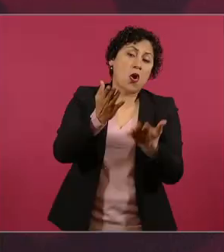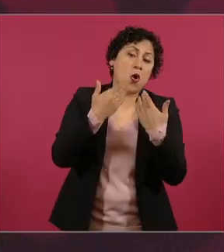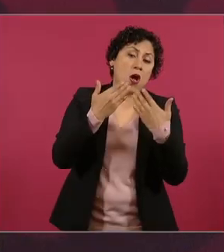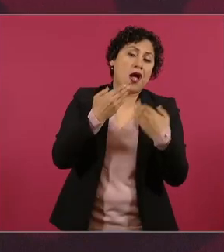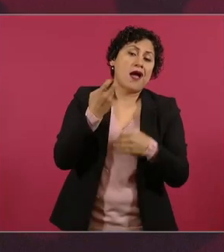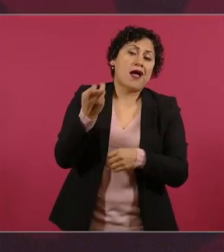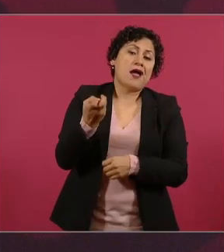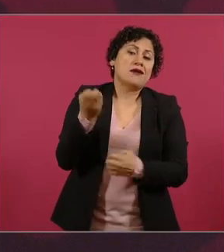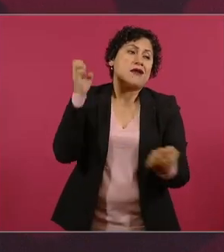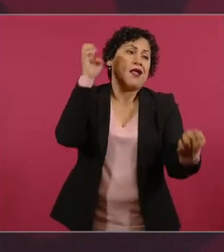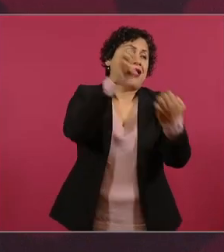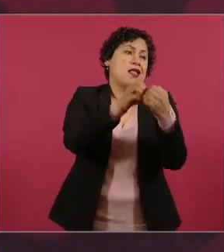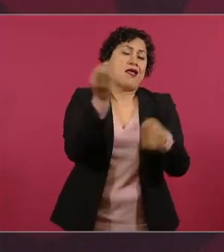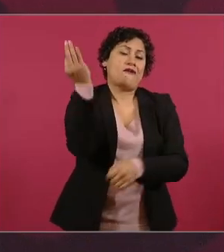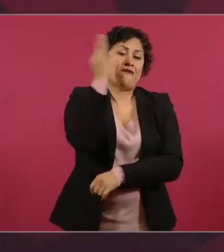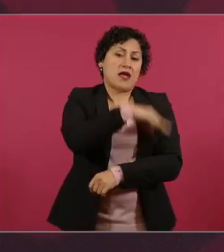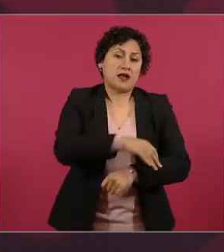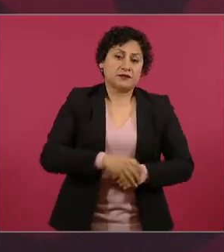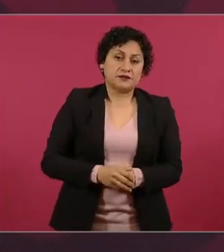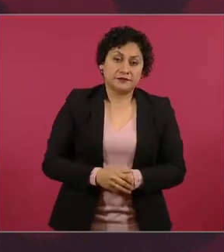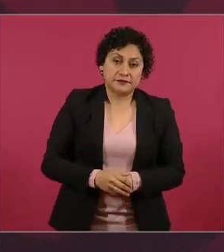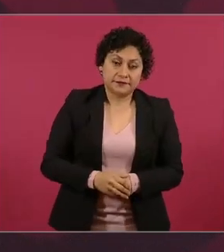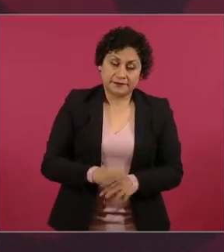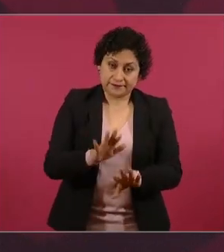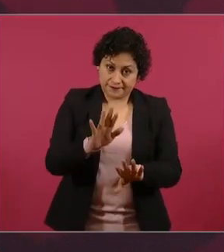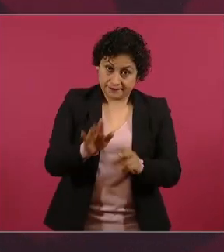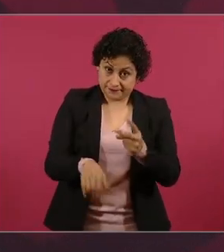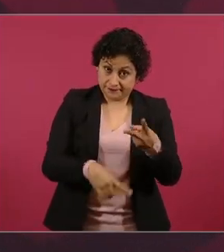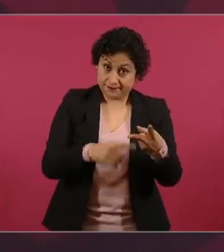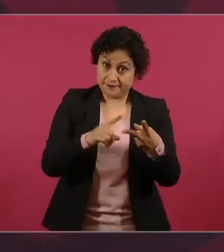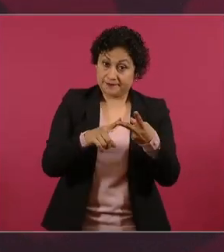Dos, eso, así en lo general,